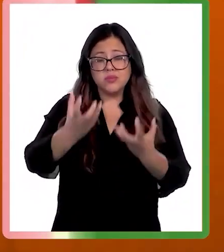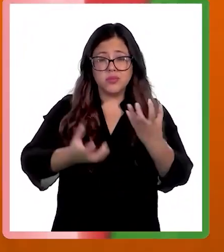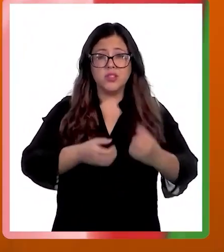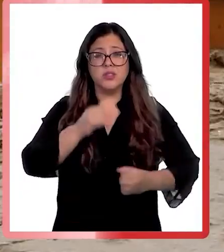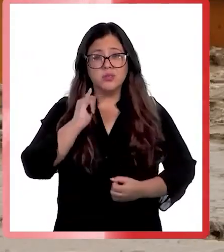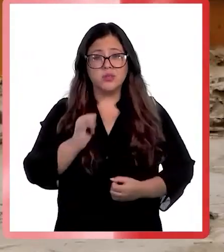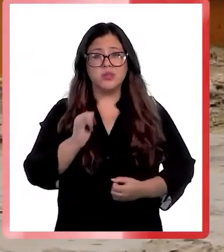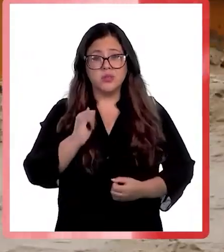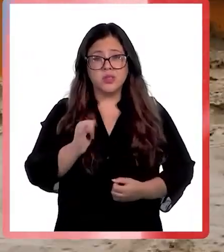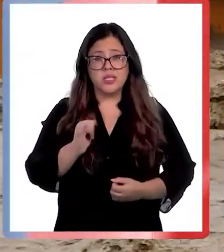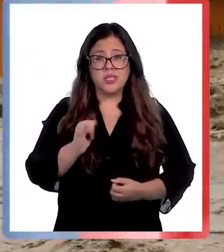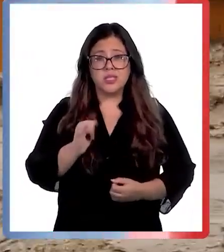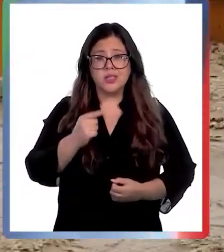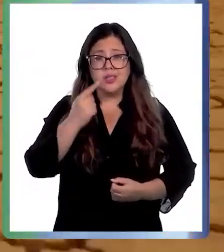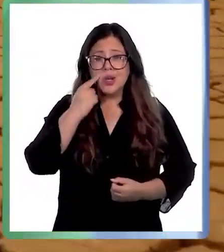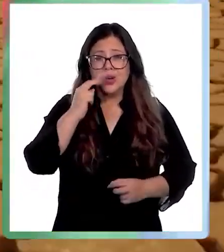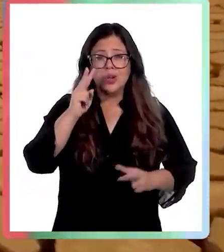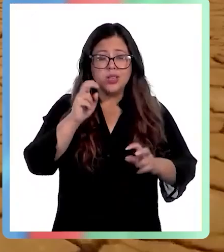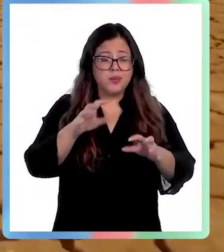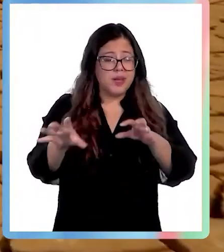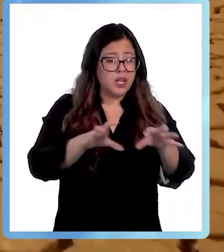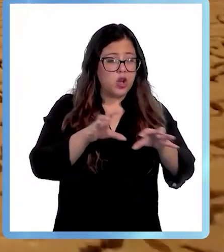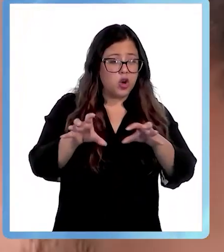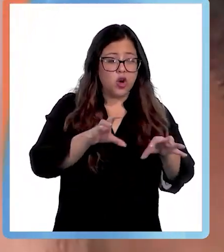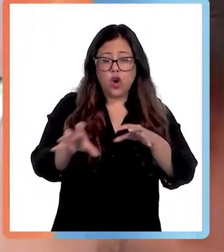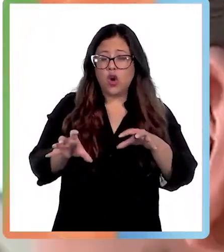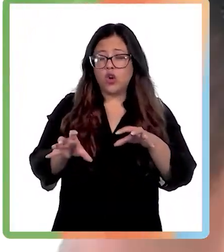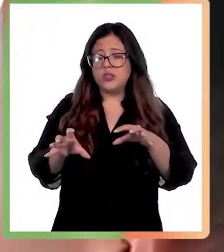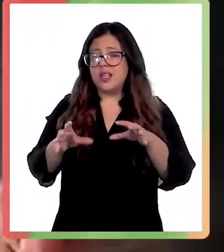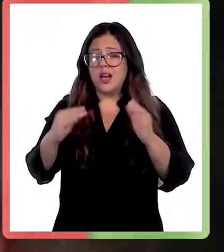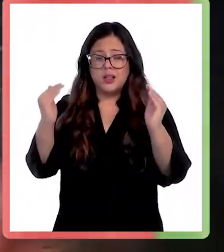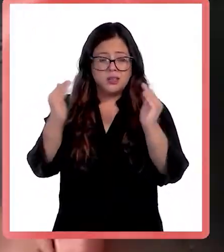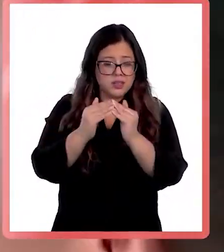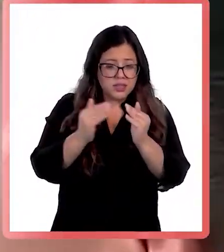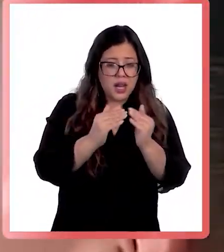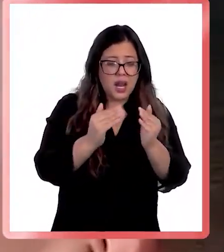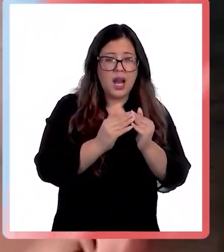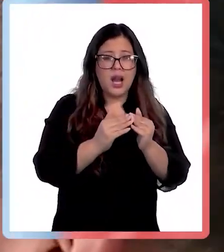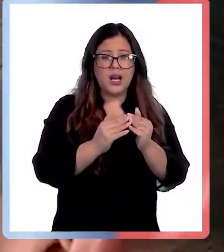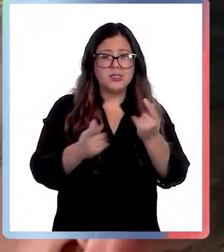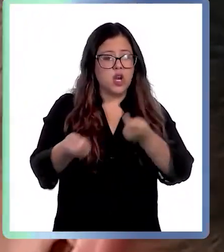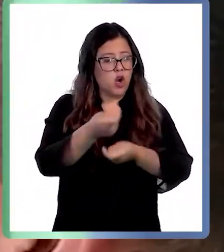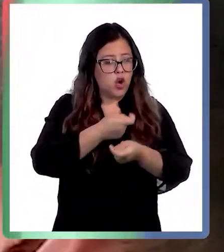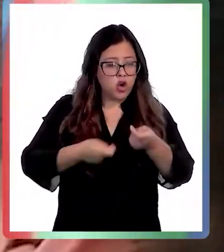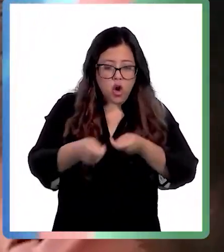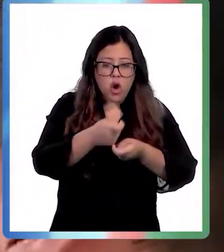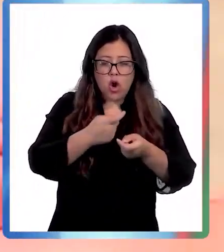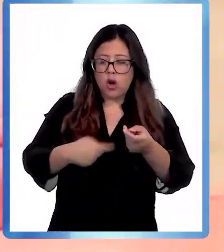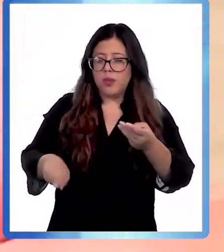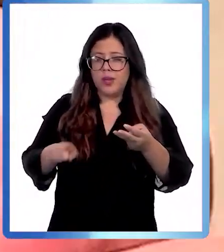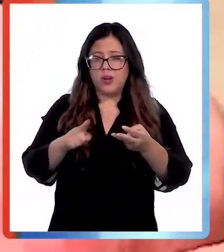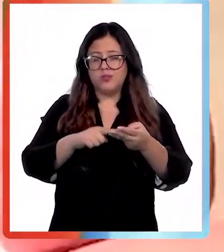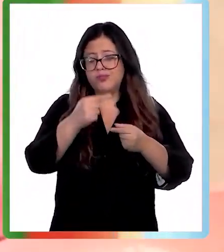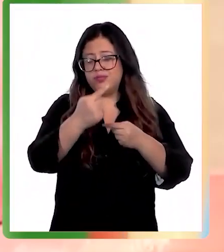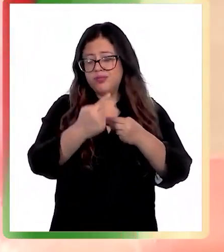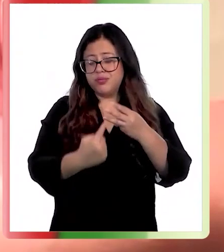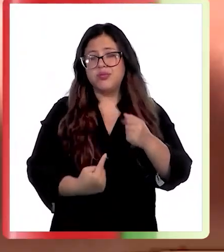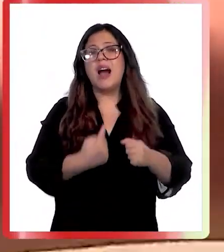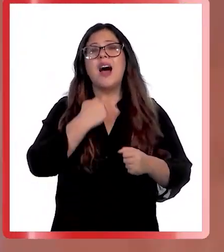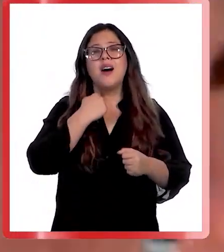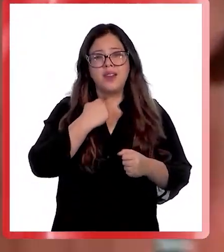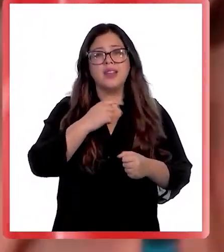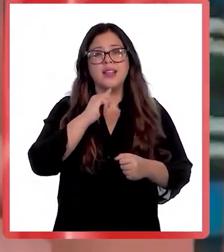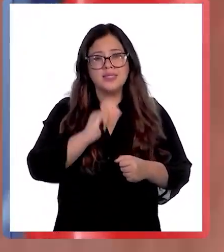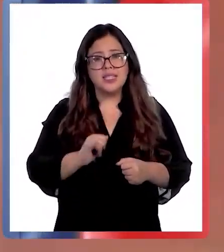sea, desde el punto de vista material, desde el punto de vista biológico, desde el punto de vista económico, desde el punto de vista